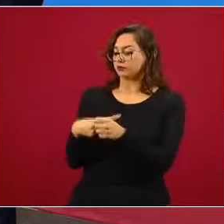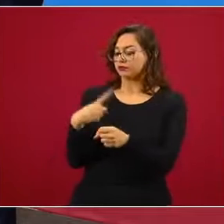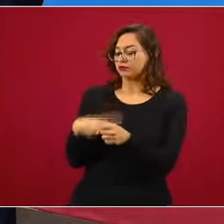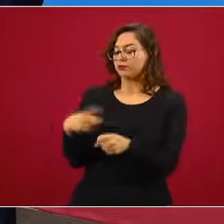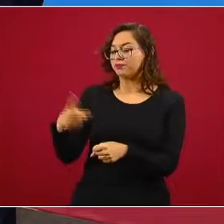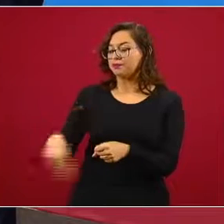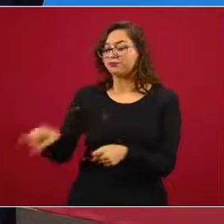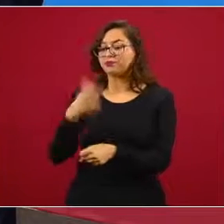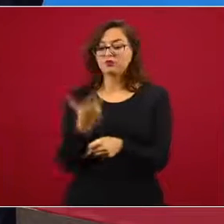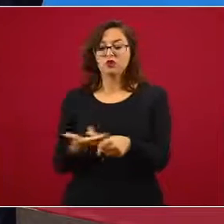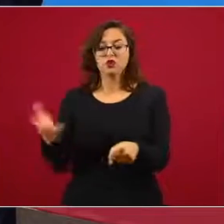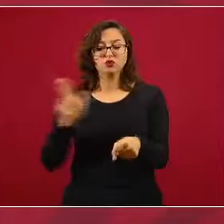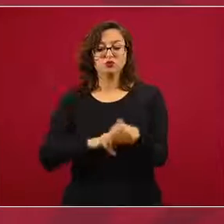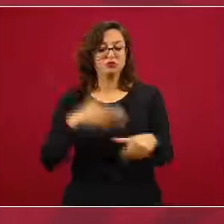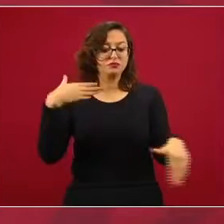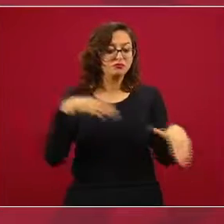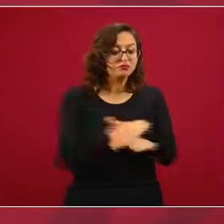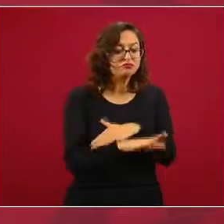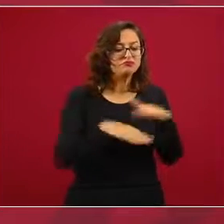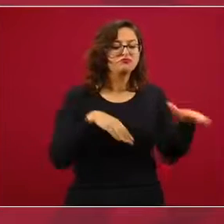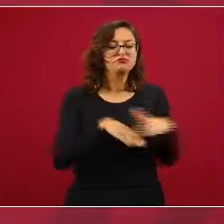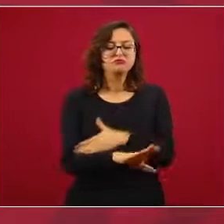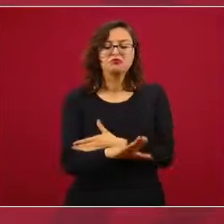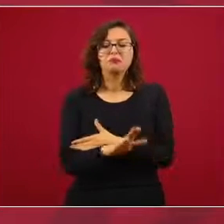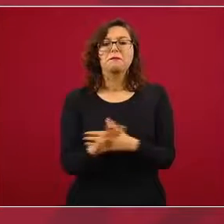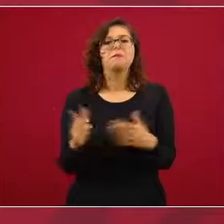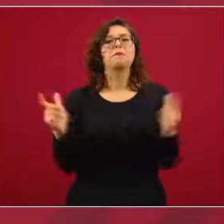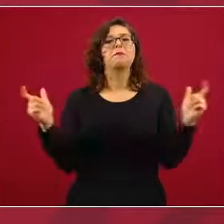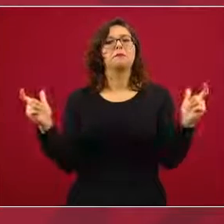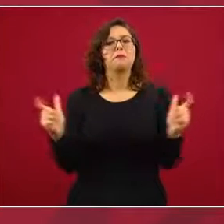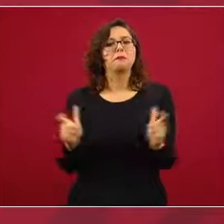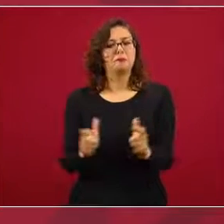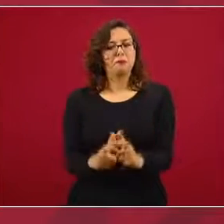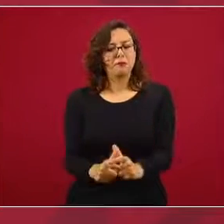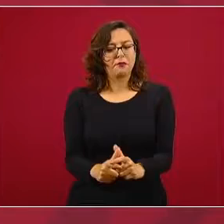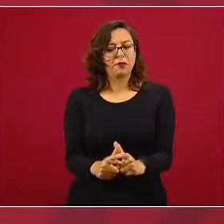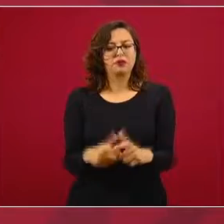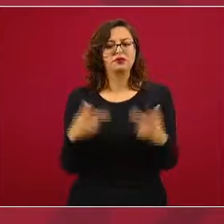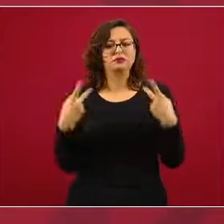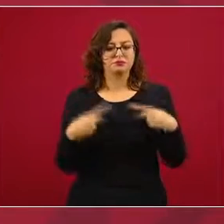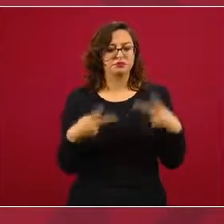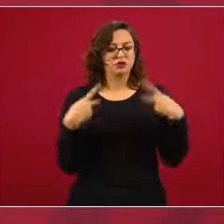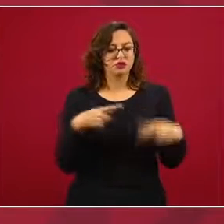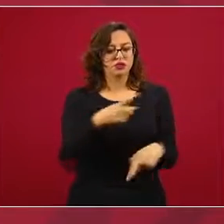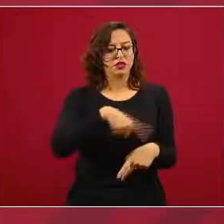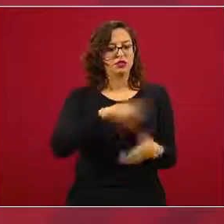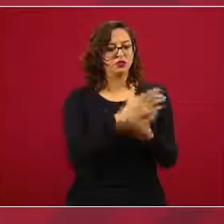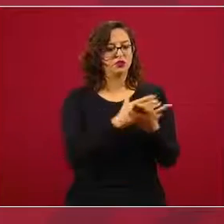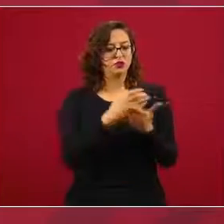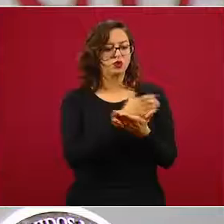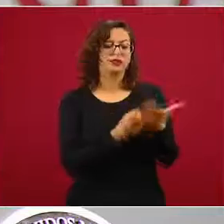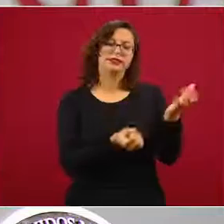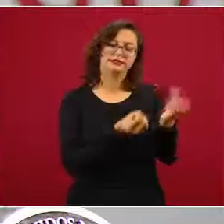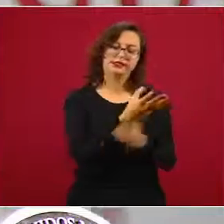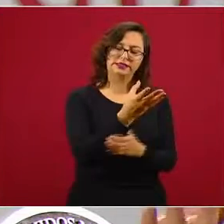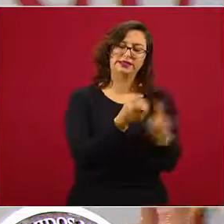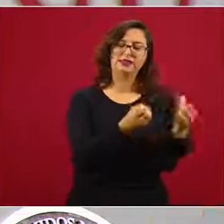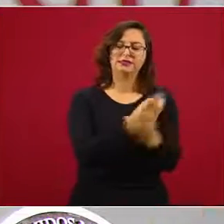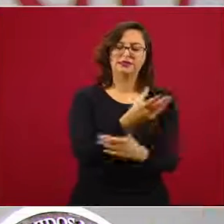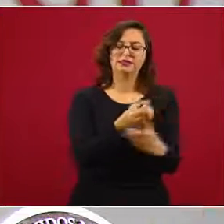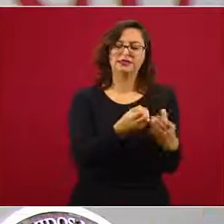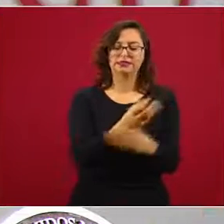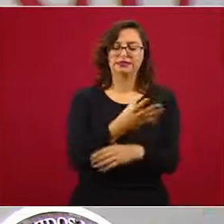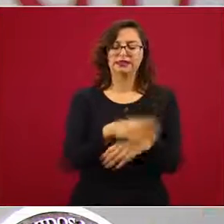hospitalización y se ingresan diariamente es ya menor a la cantidad de personas que se recuperan, se